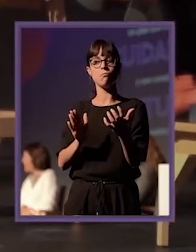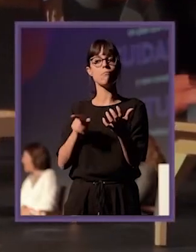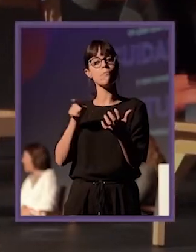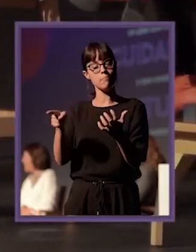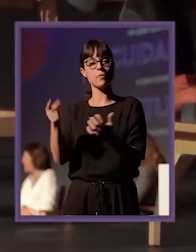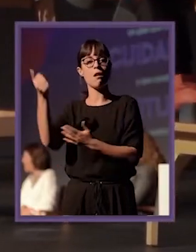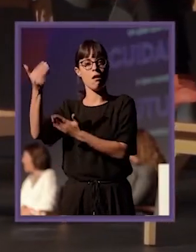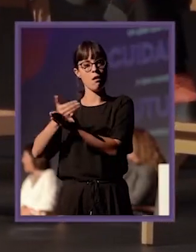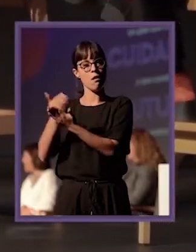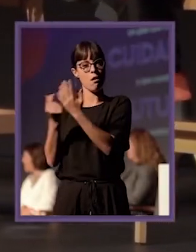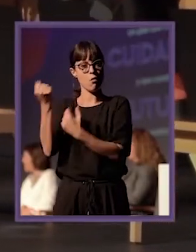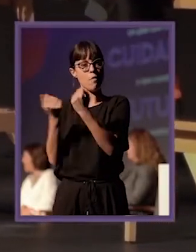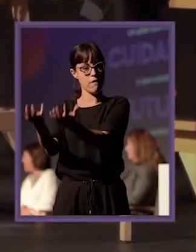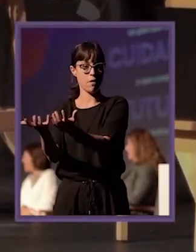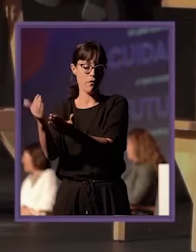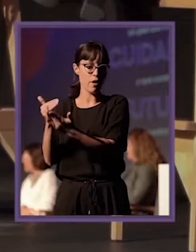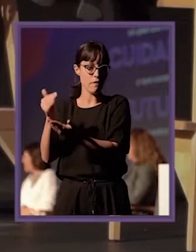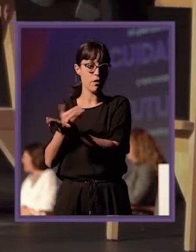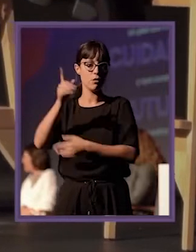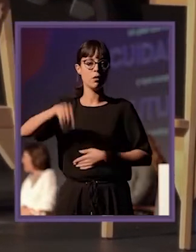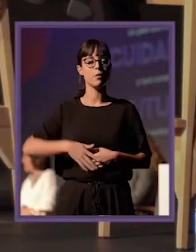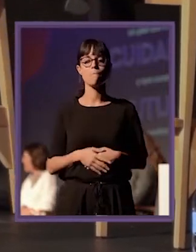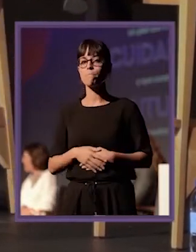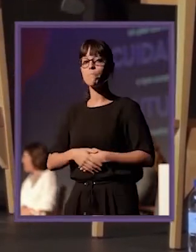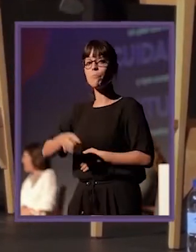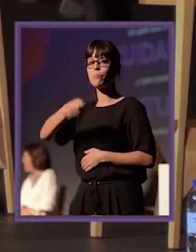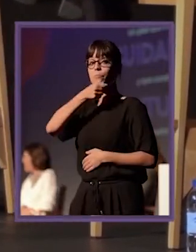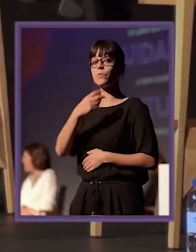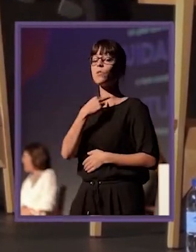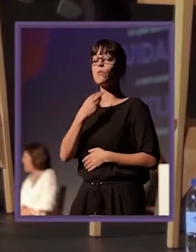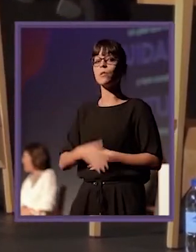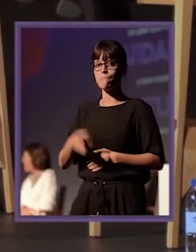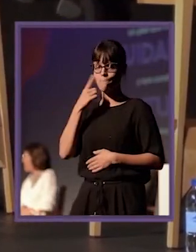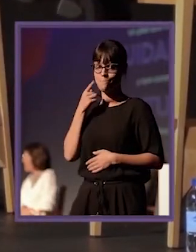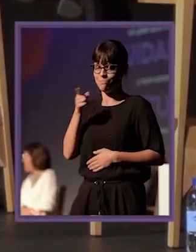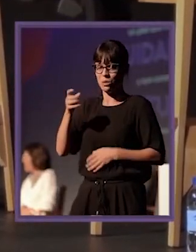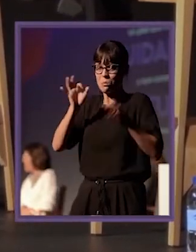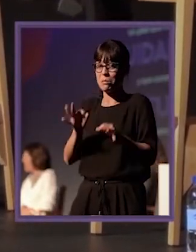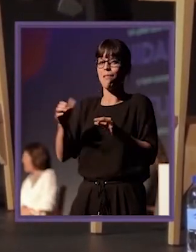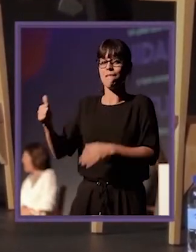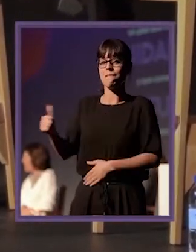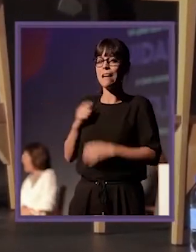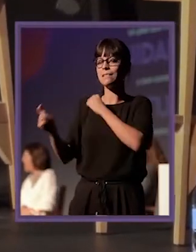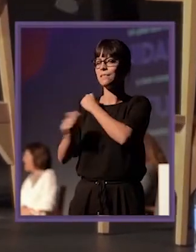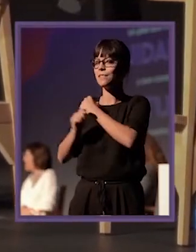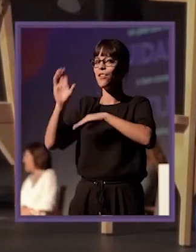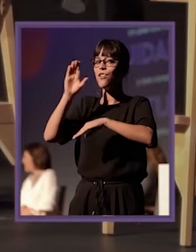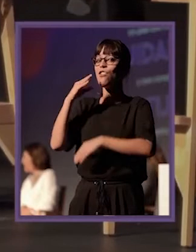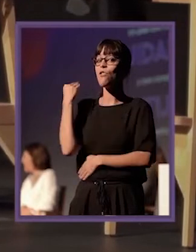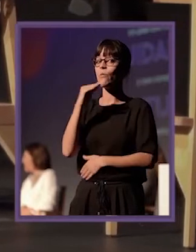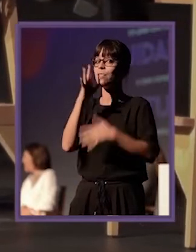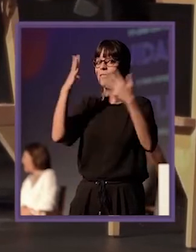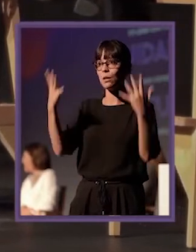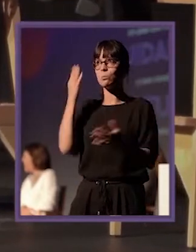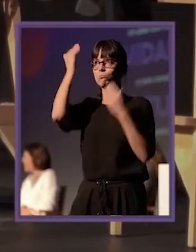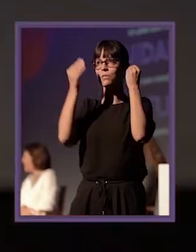el bienestar económico. Y fíjese, consejera, que sin darse cuenta también usted ha dado una clave para los jóvenes que ahora mismo están pensando qué estudiar en el futuro, pues una buena